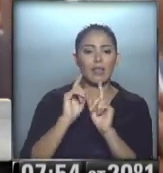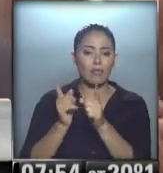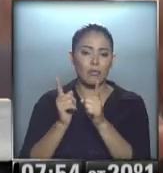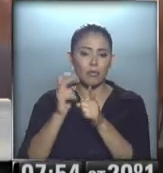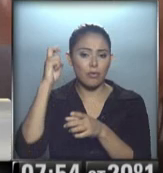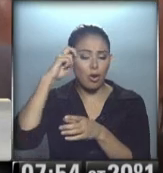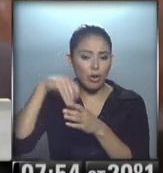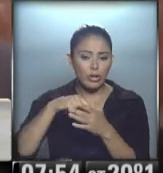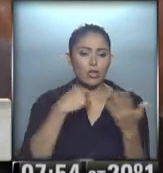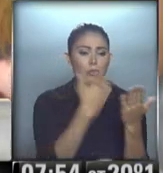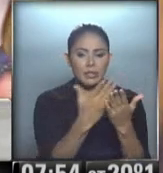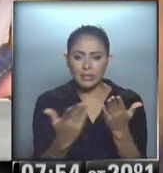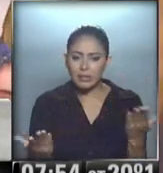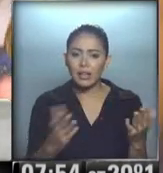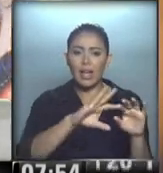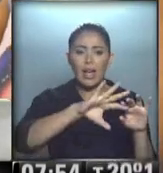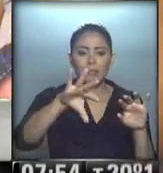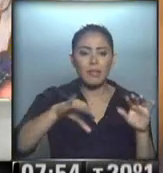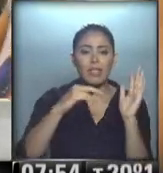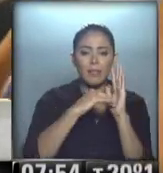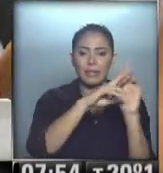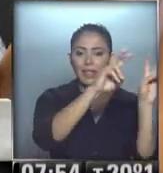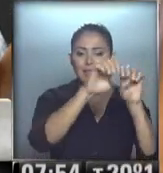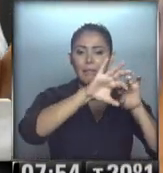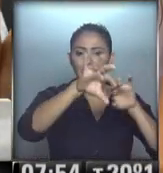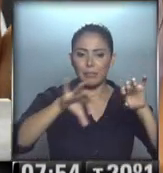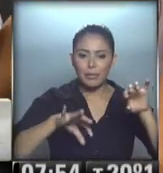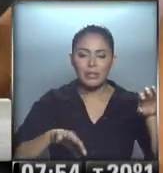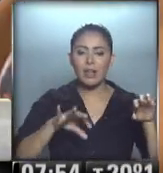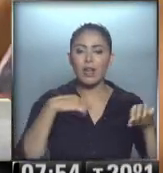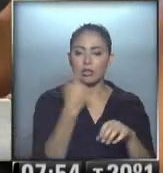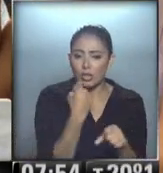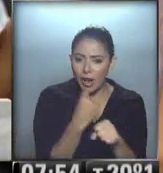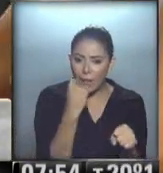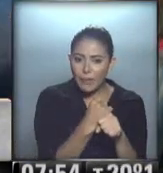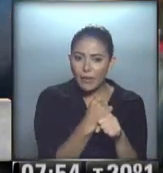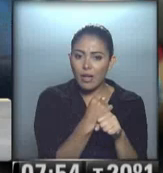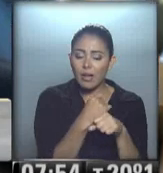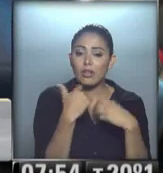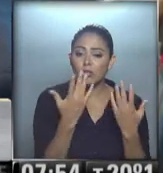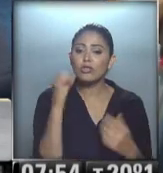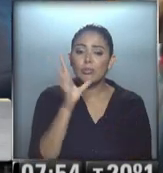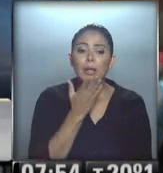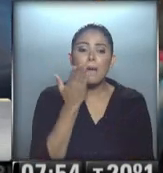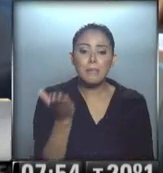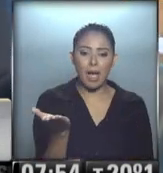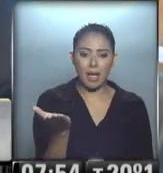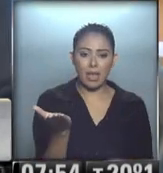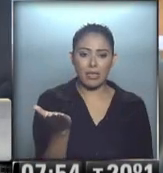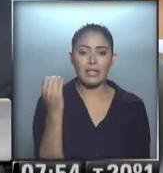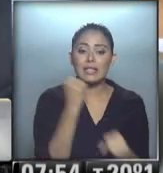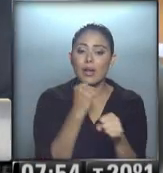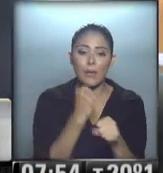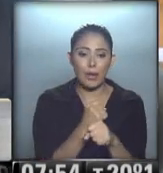parlamentario, hicimos la clasificación por temática, es decir, estamos trabajando, de manera que lo que pedimos es a